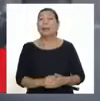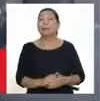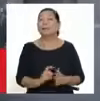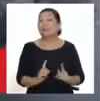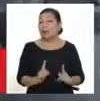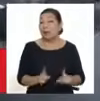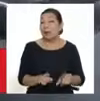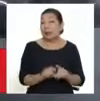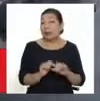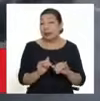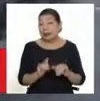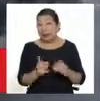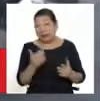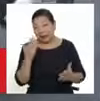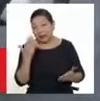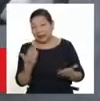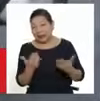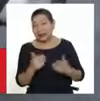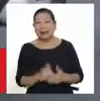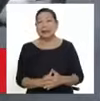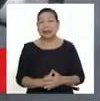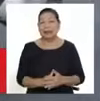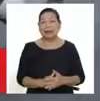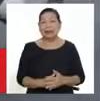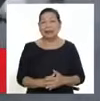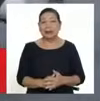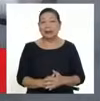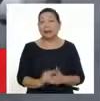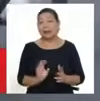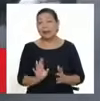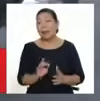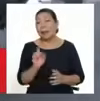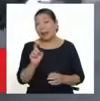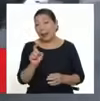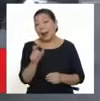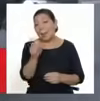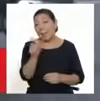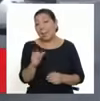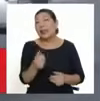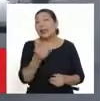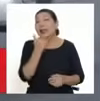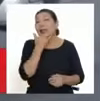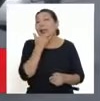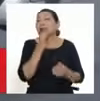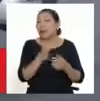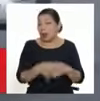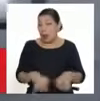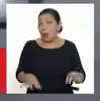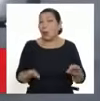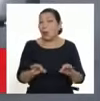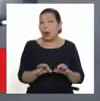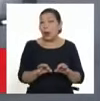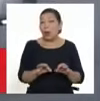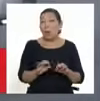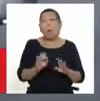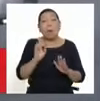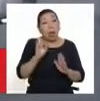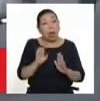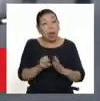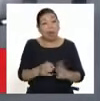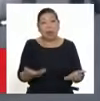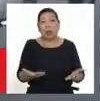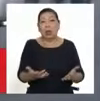queda un poco a la concientización, ¿no? ¿qué tan importante es sujetar, por